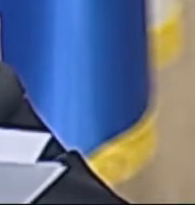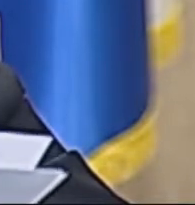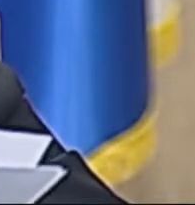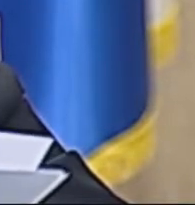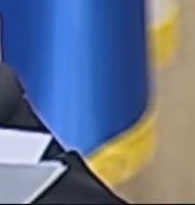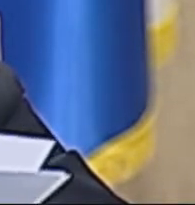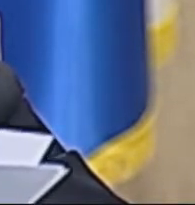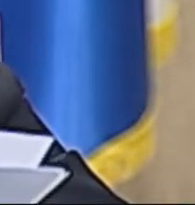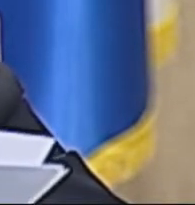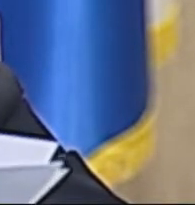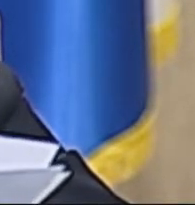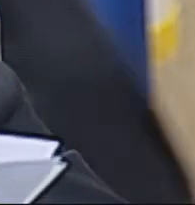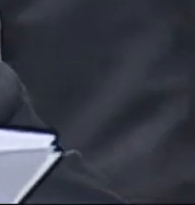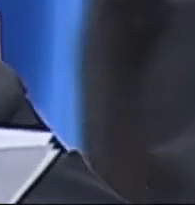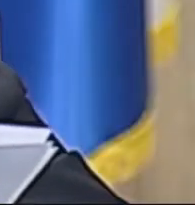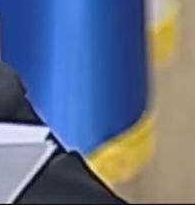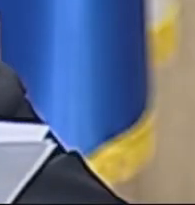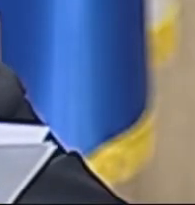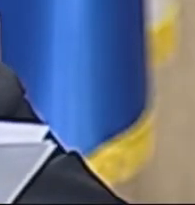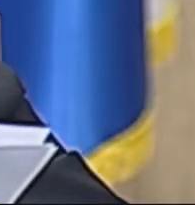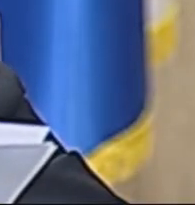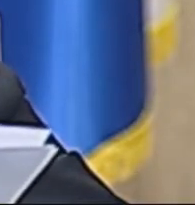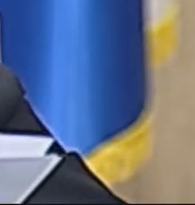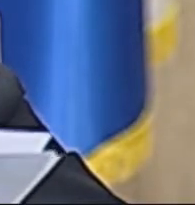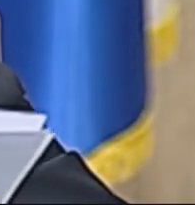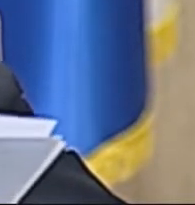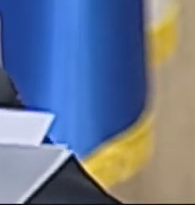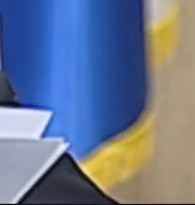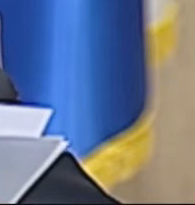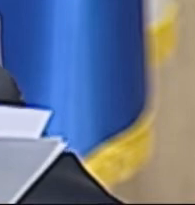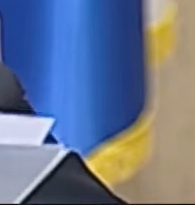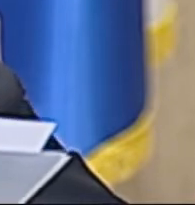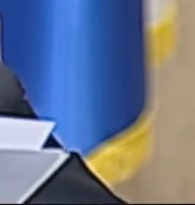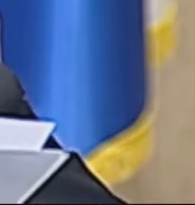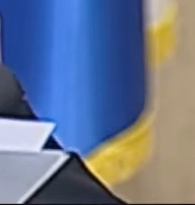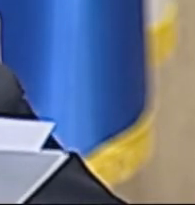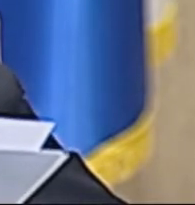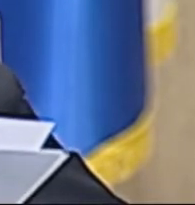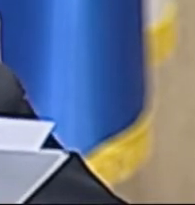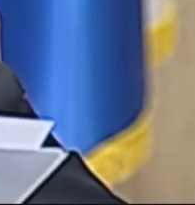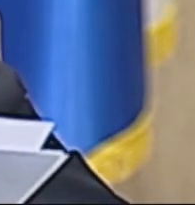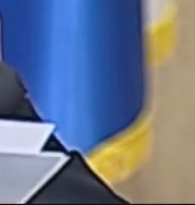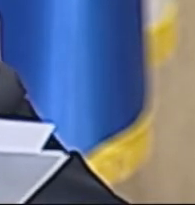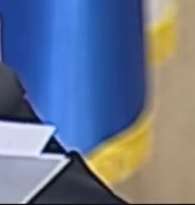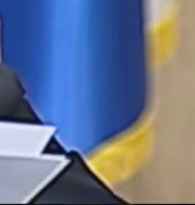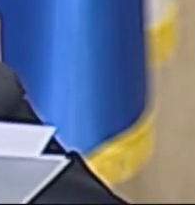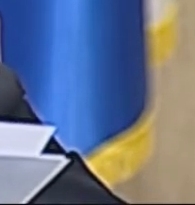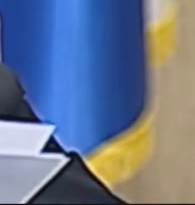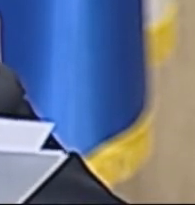sesionará ordinariamente cada mes y extraordinariamente cuando así sea requerido por la presidencia,